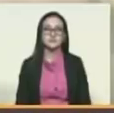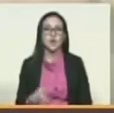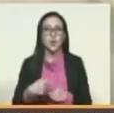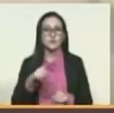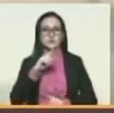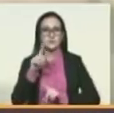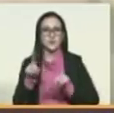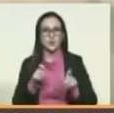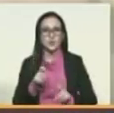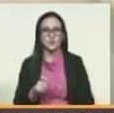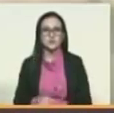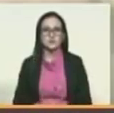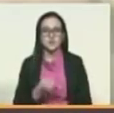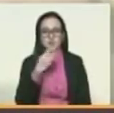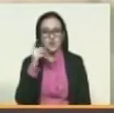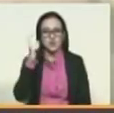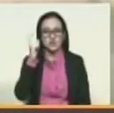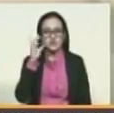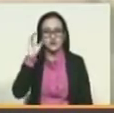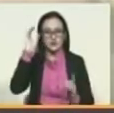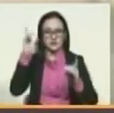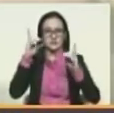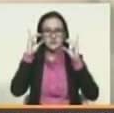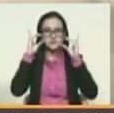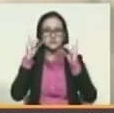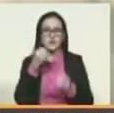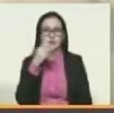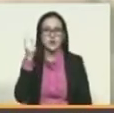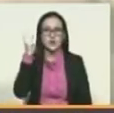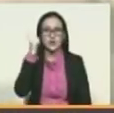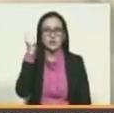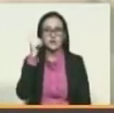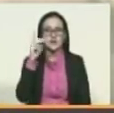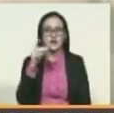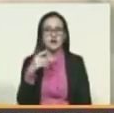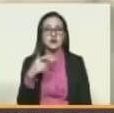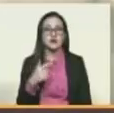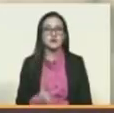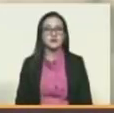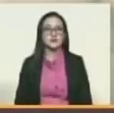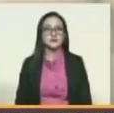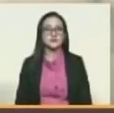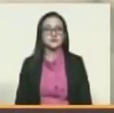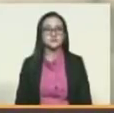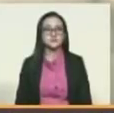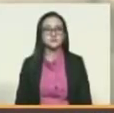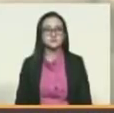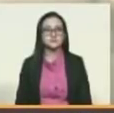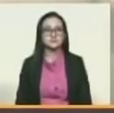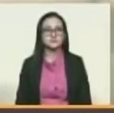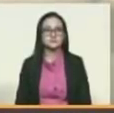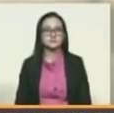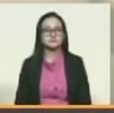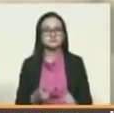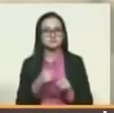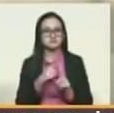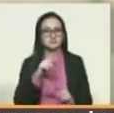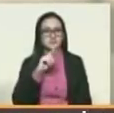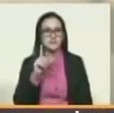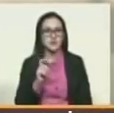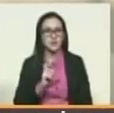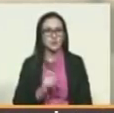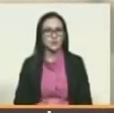Buenos días, señora Tibisay Lucena. Buenos días, señora Delcia Rodríguez. Mi primera pregunta es sobre